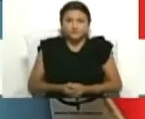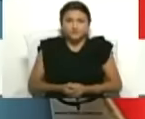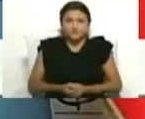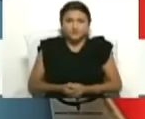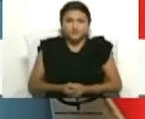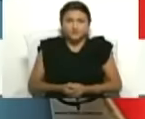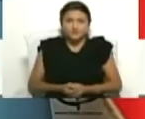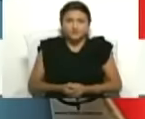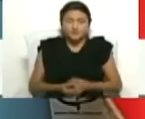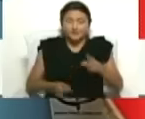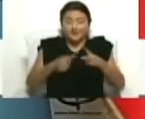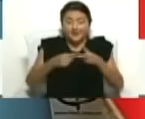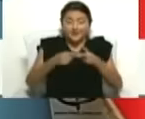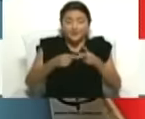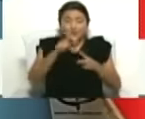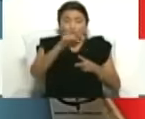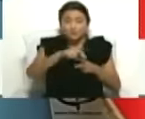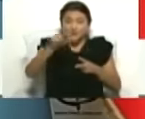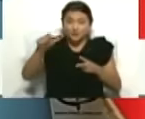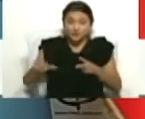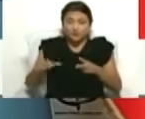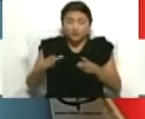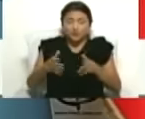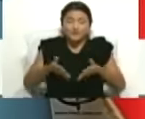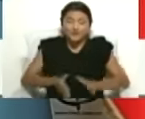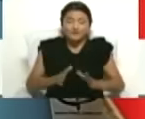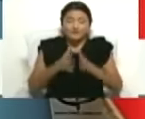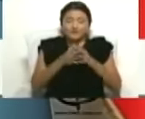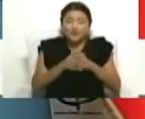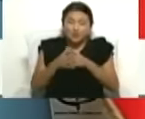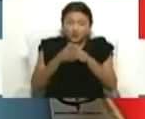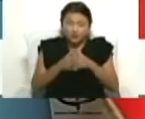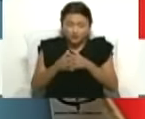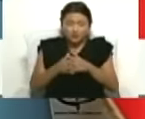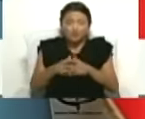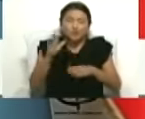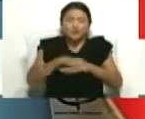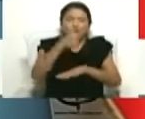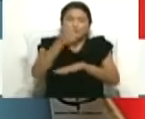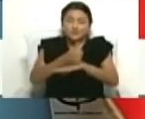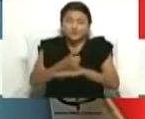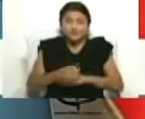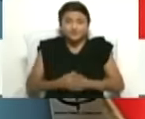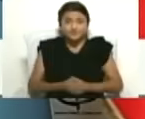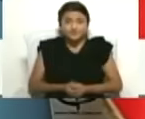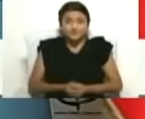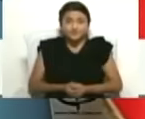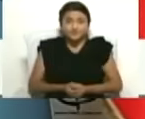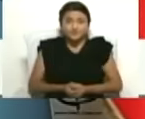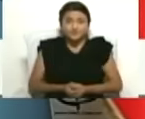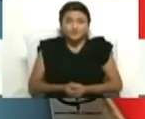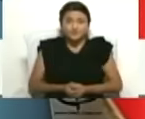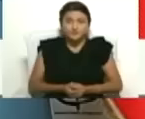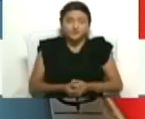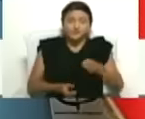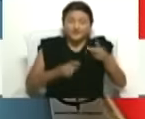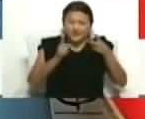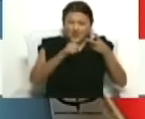dos ciudadanos de nacionalidad estadounidense. Quiero destacar que este segundo